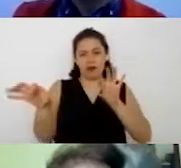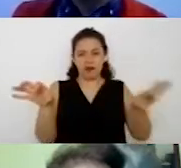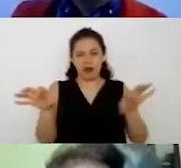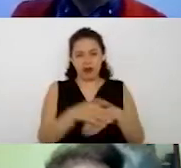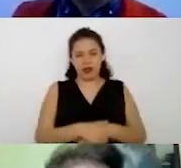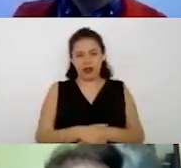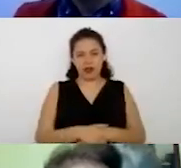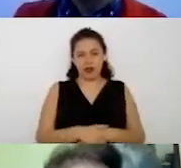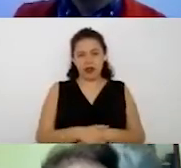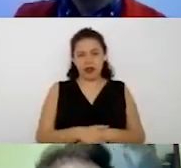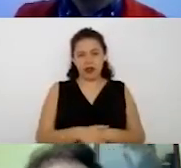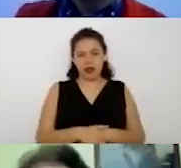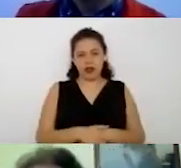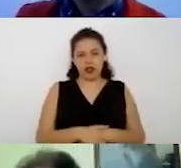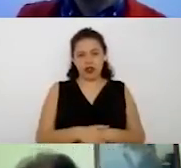Capilar.